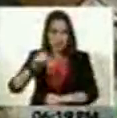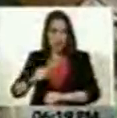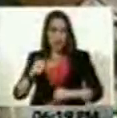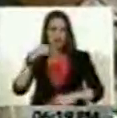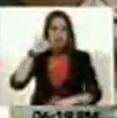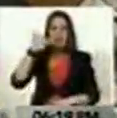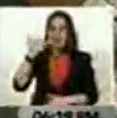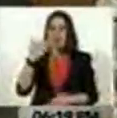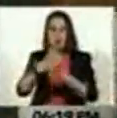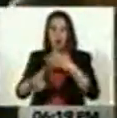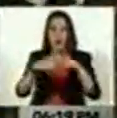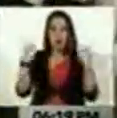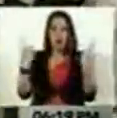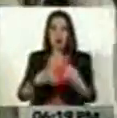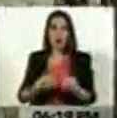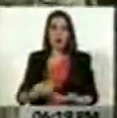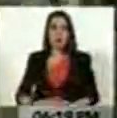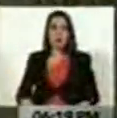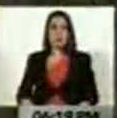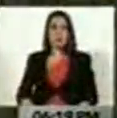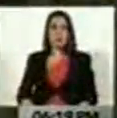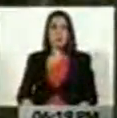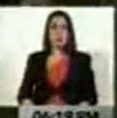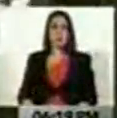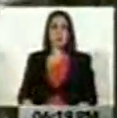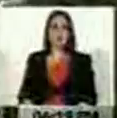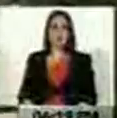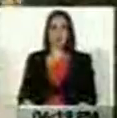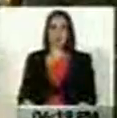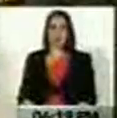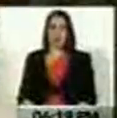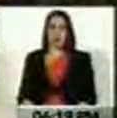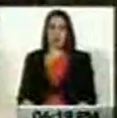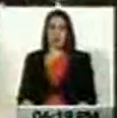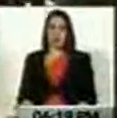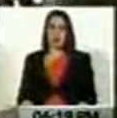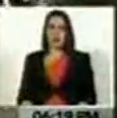cuadrante. Sí. Para allá.